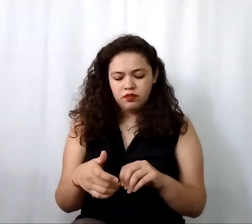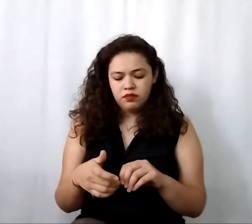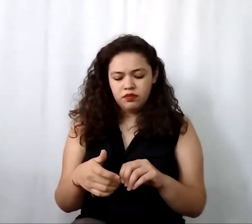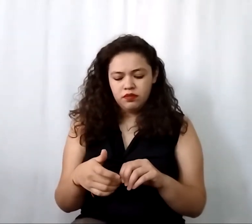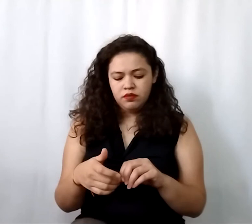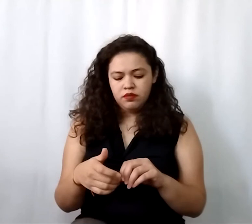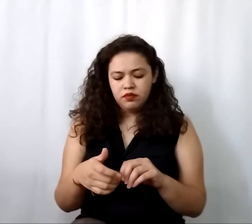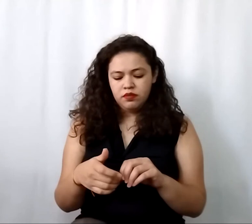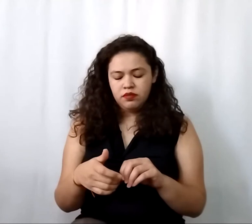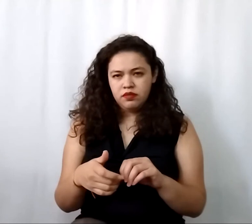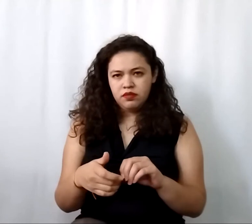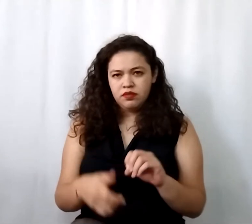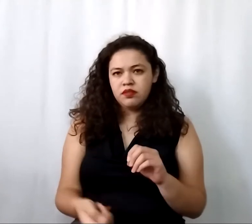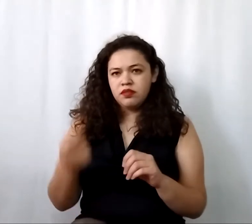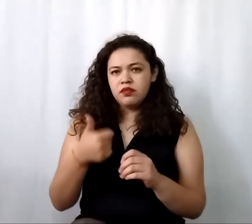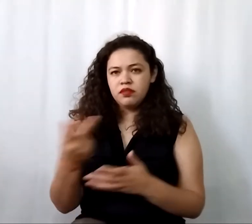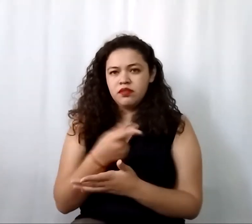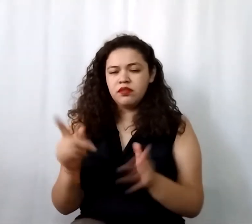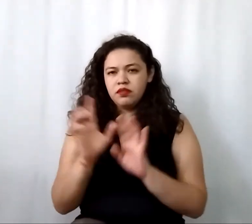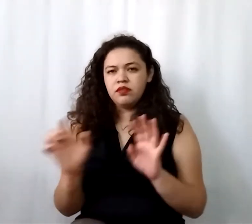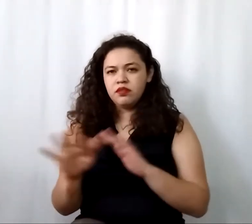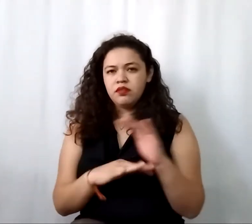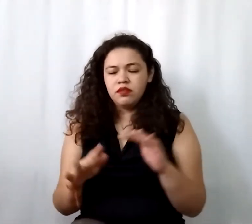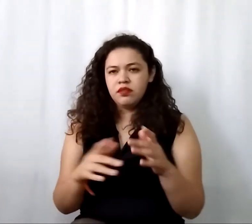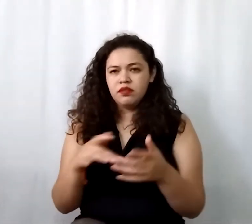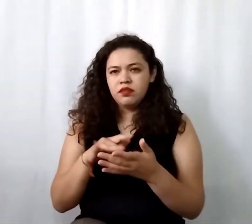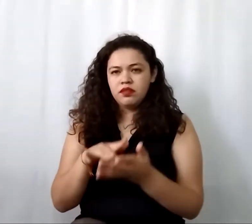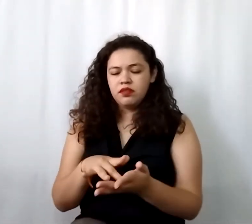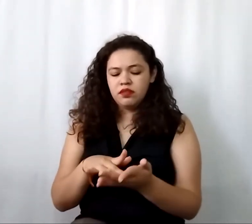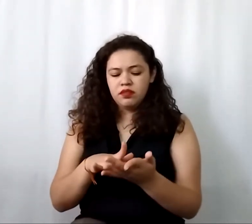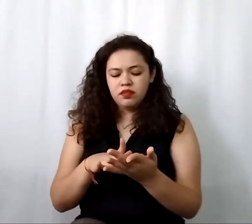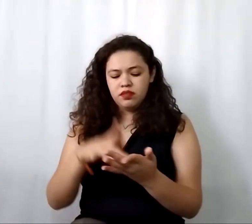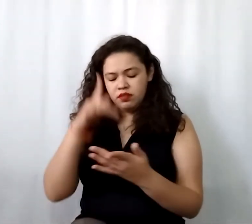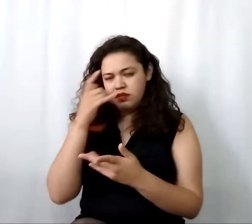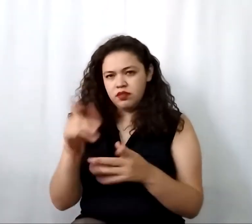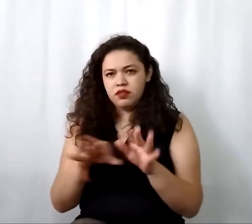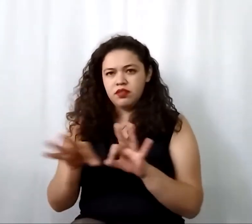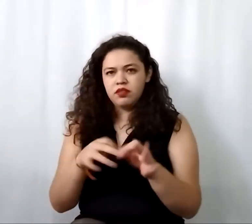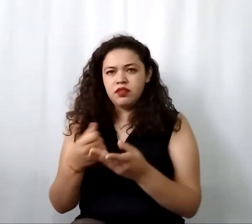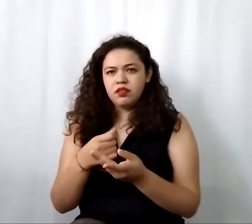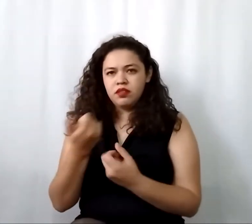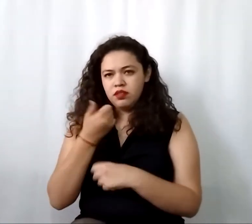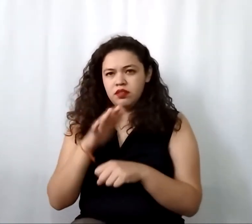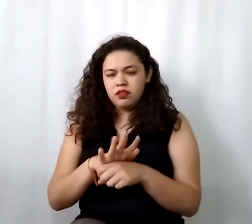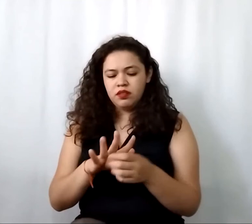de computación básica, brindar apoyo en trabajos administrativos.